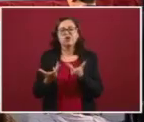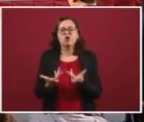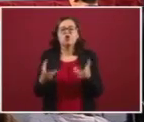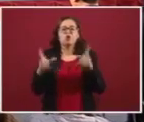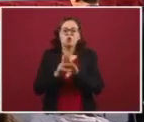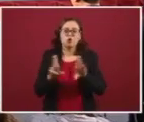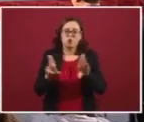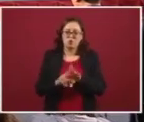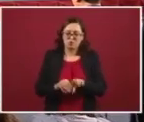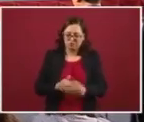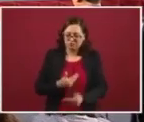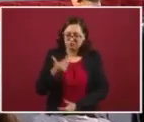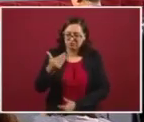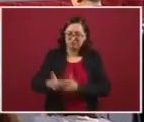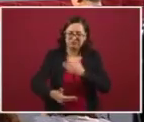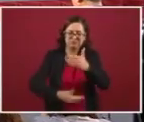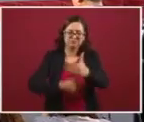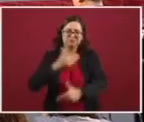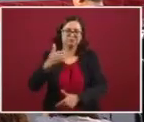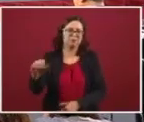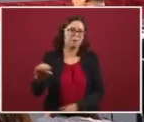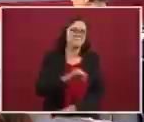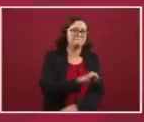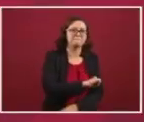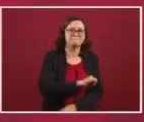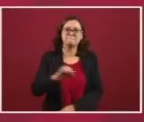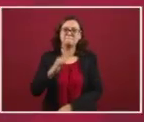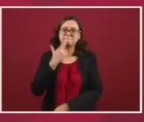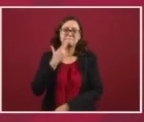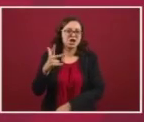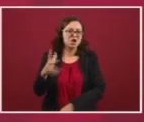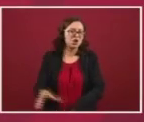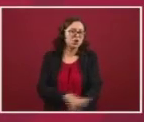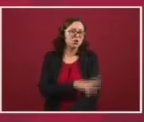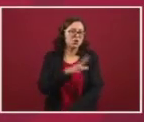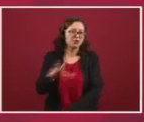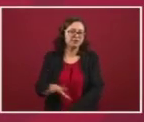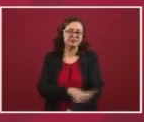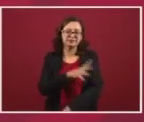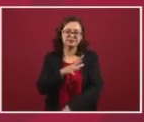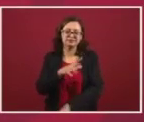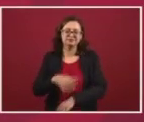hemos incrementado la producción de energía en